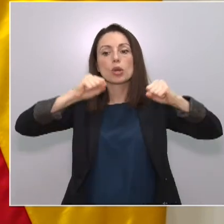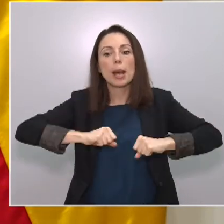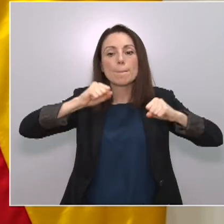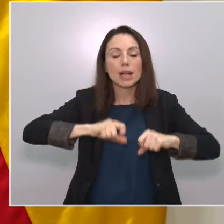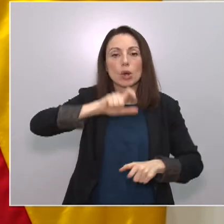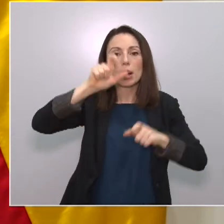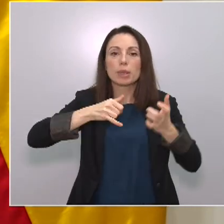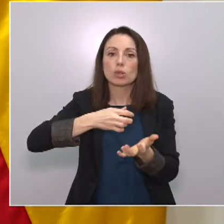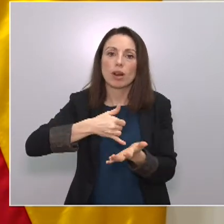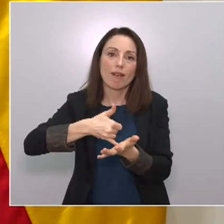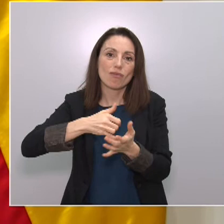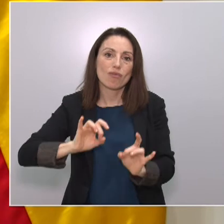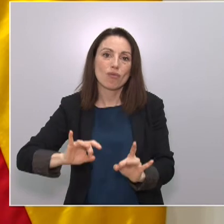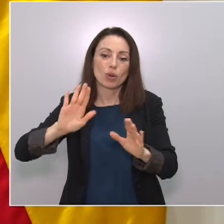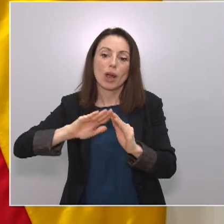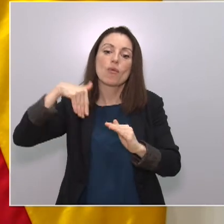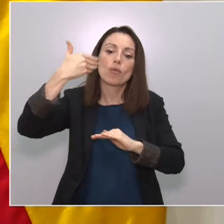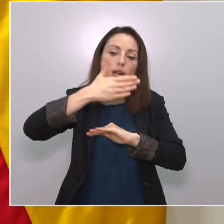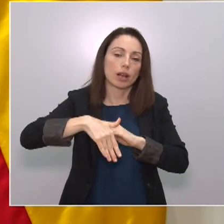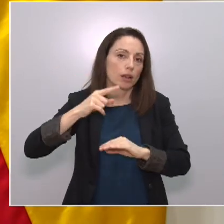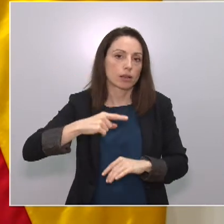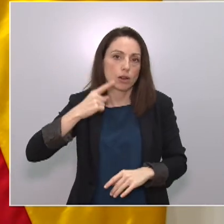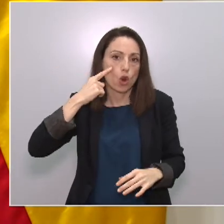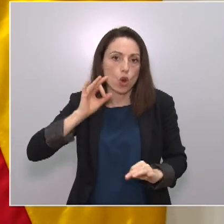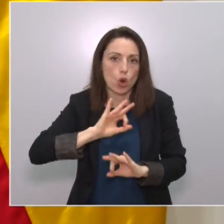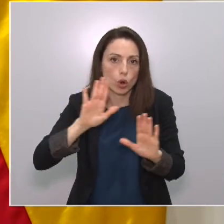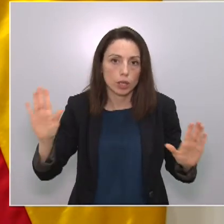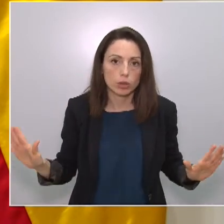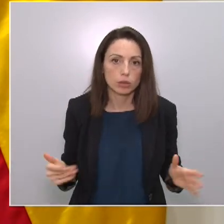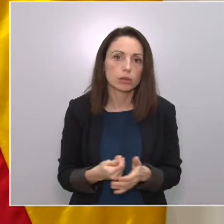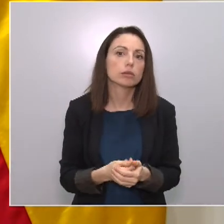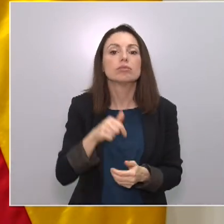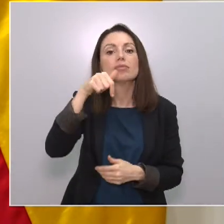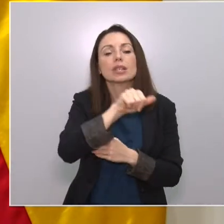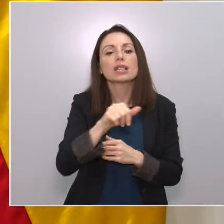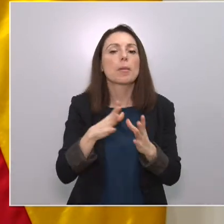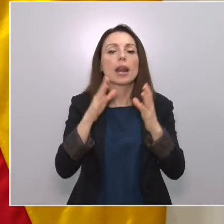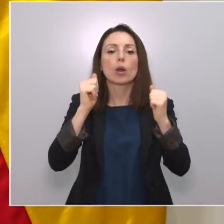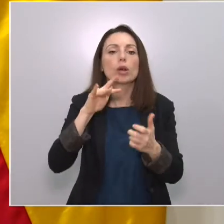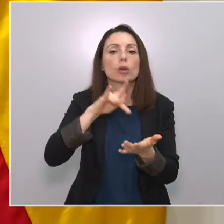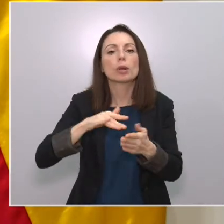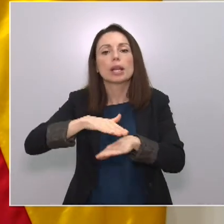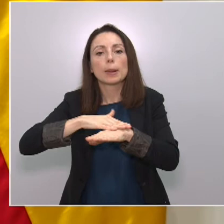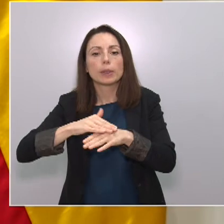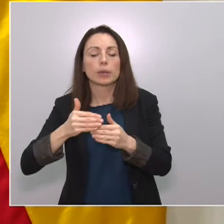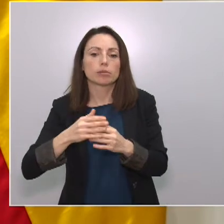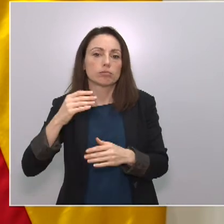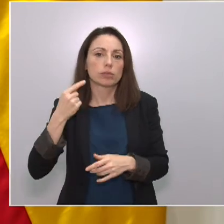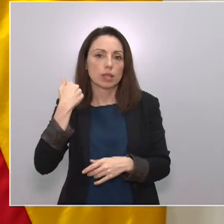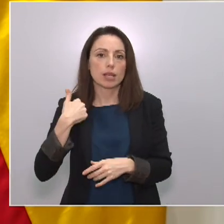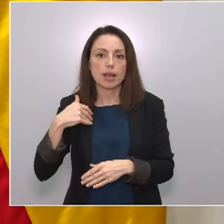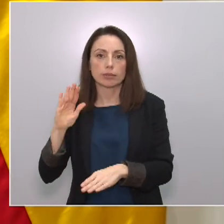más vulnerables salen, que es lo que creo que sería más lógico, ¿no? Yo creo que a lo largo de esta semana se llegará a ese acuerdo, porque el Ministerio ya está cerca de nuestro